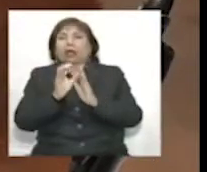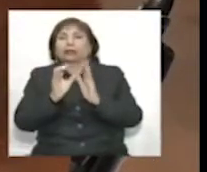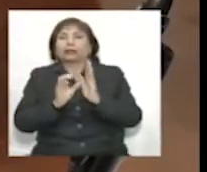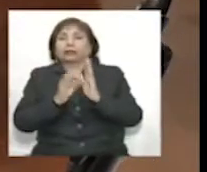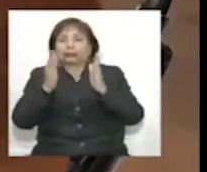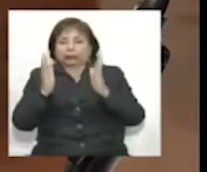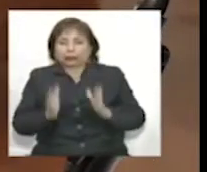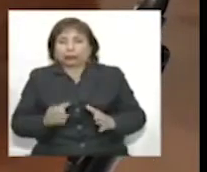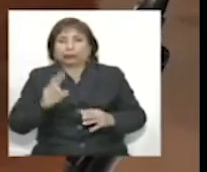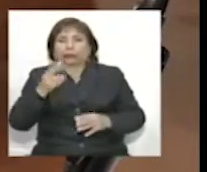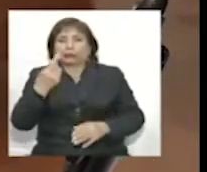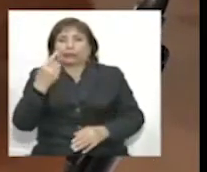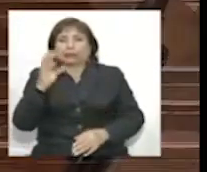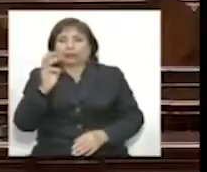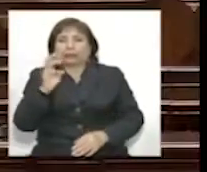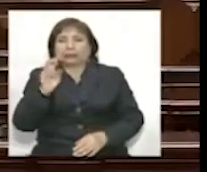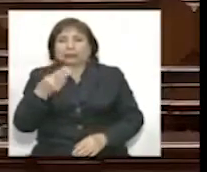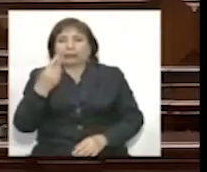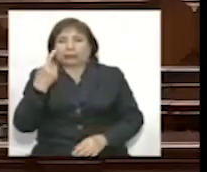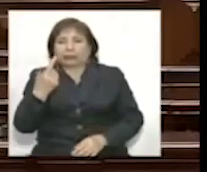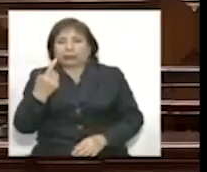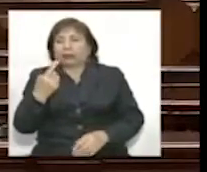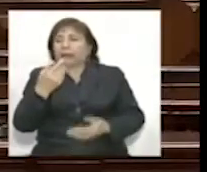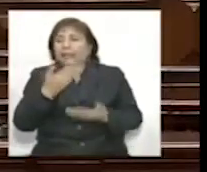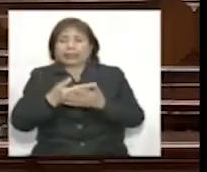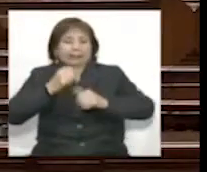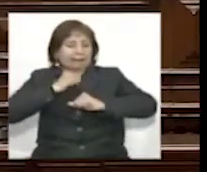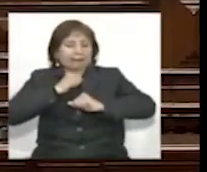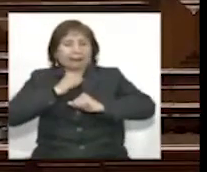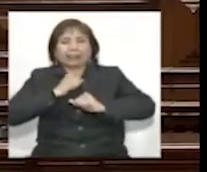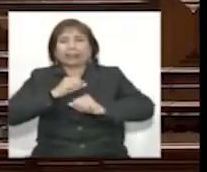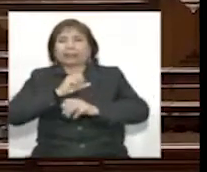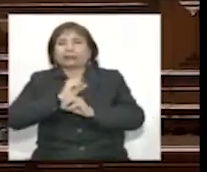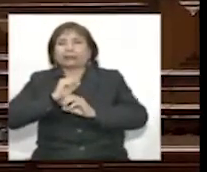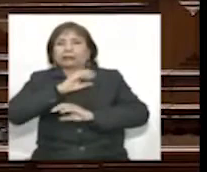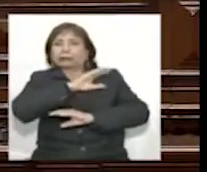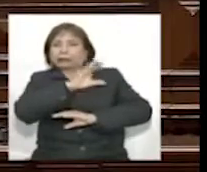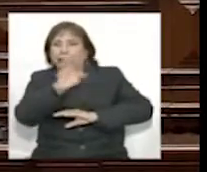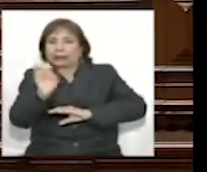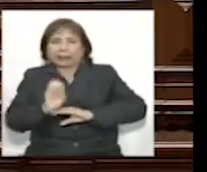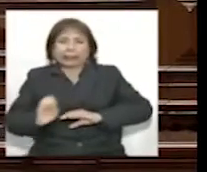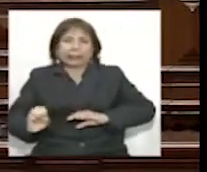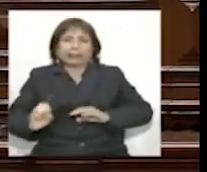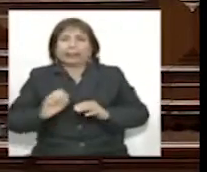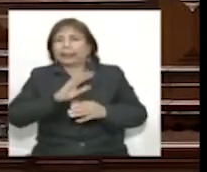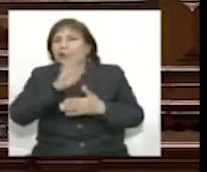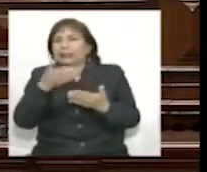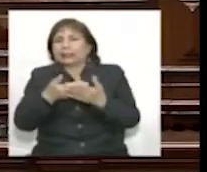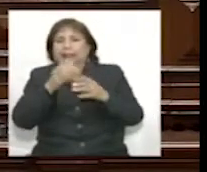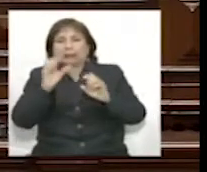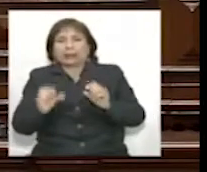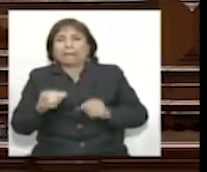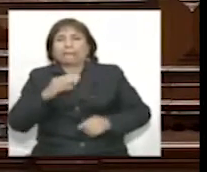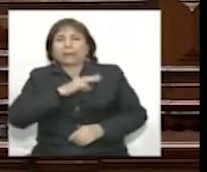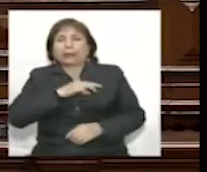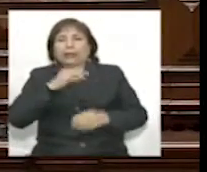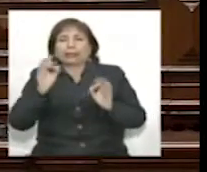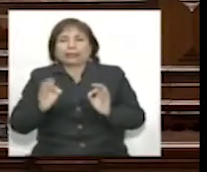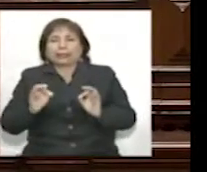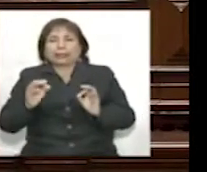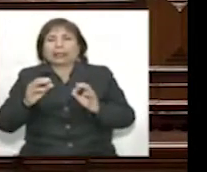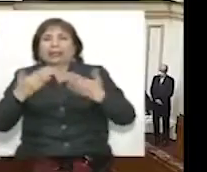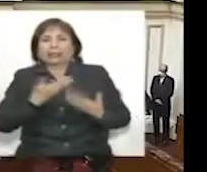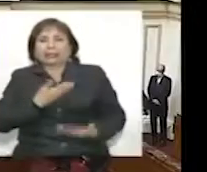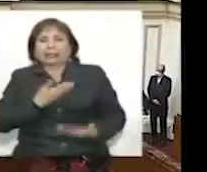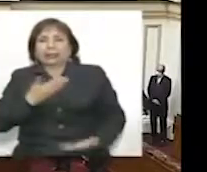constitucional 2016-2021, que defenderé la soberanía nacional y la integridad física y moral de la